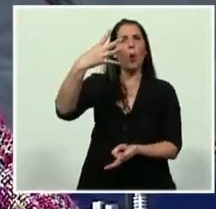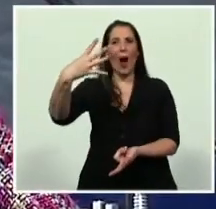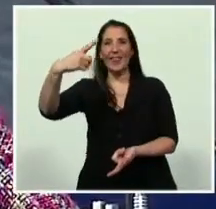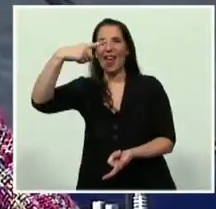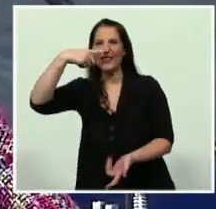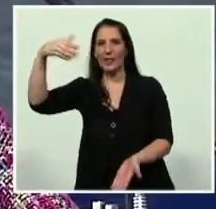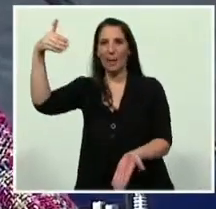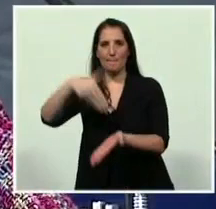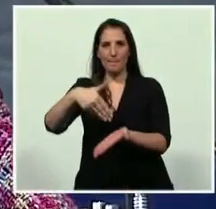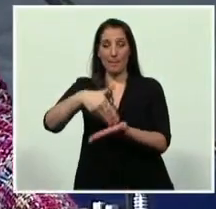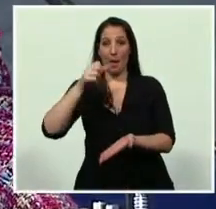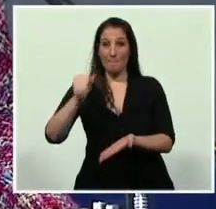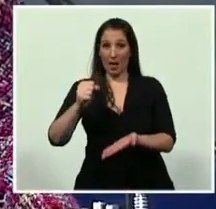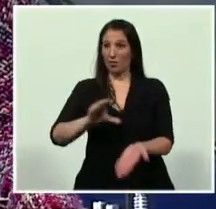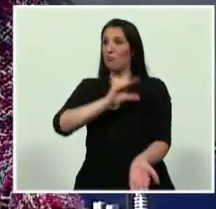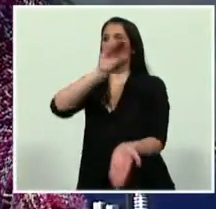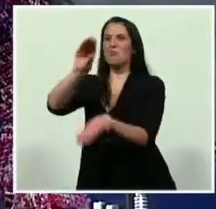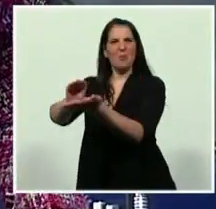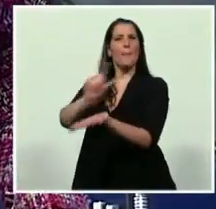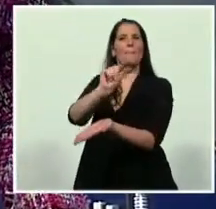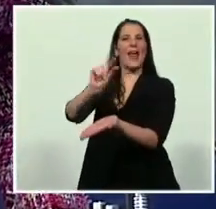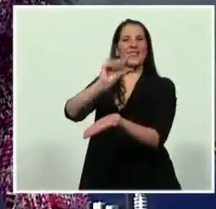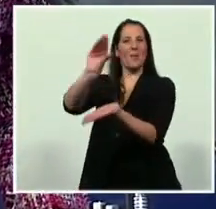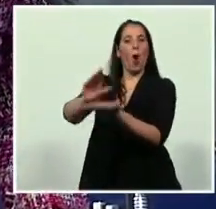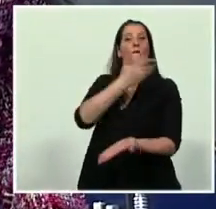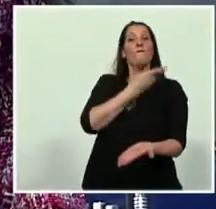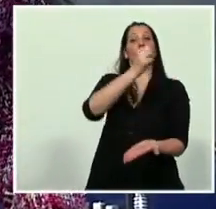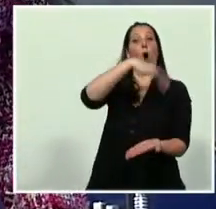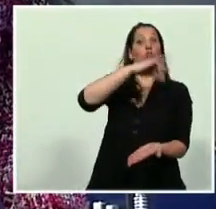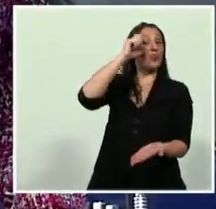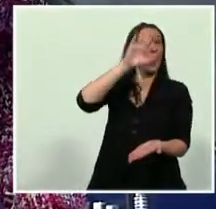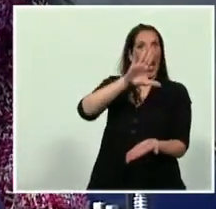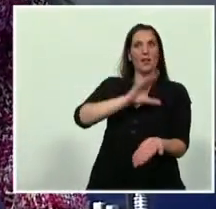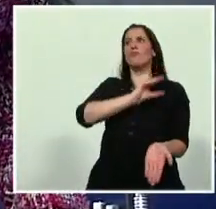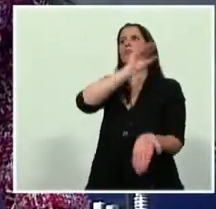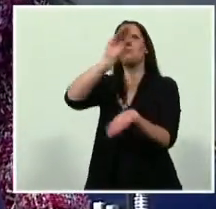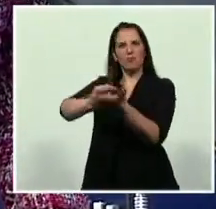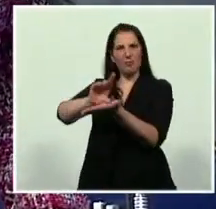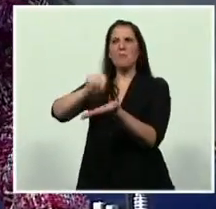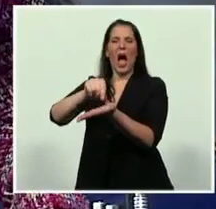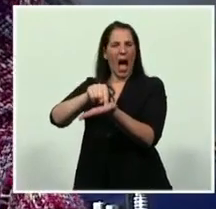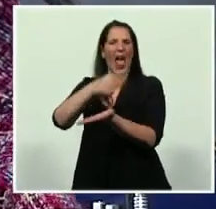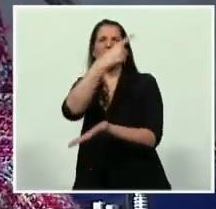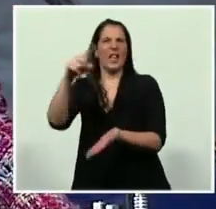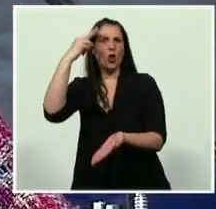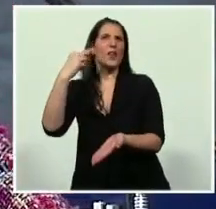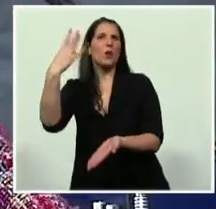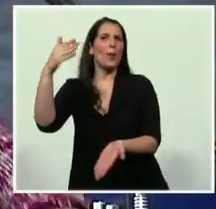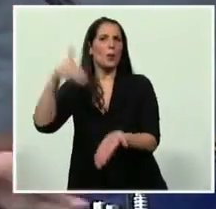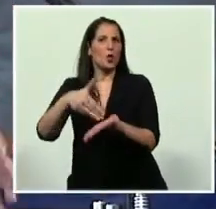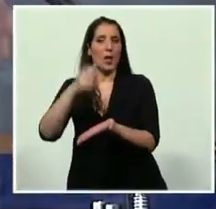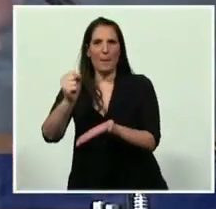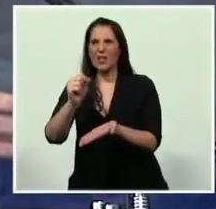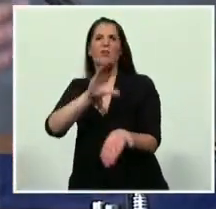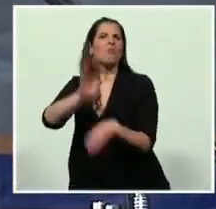de pesos de préstamo fondear para una inversión de 194 millones de pesos